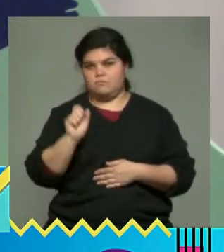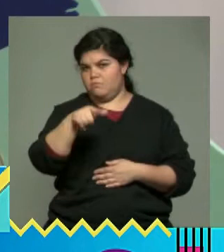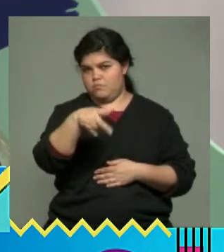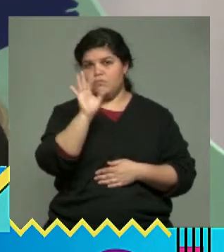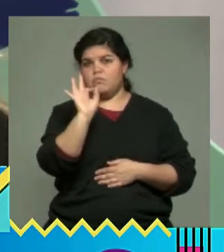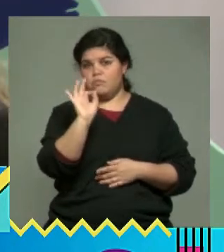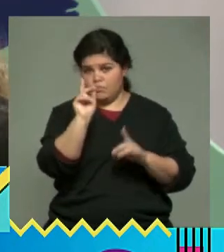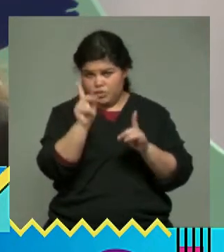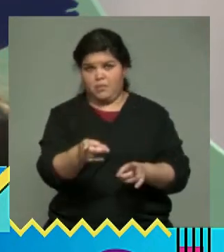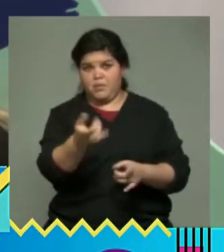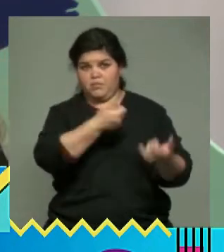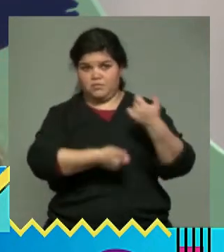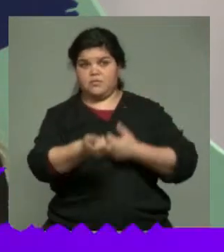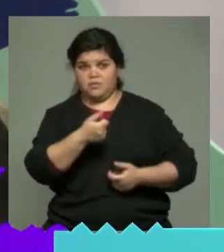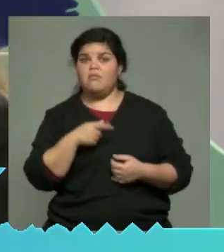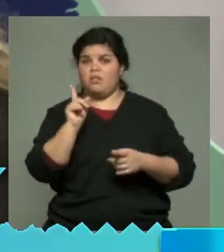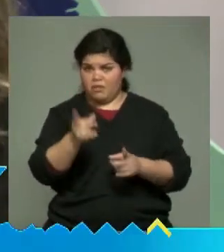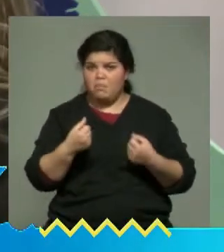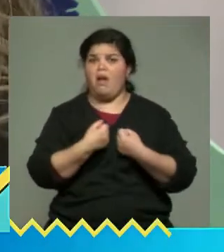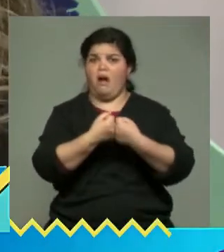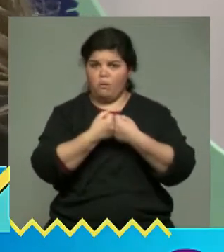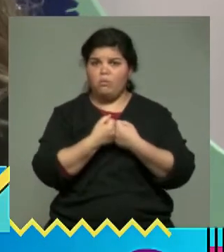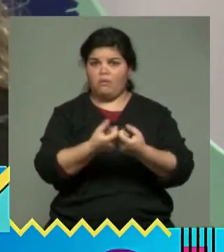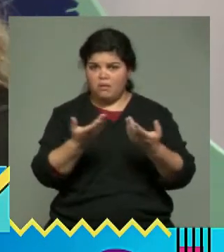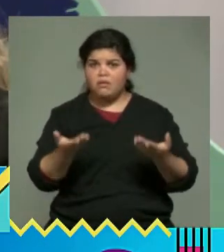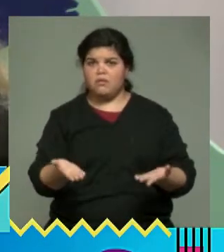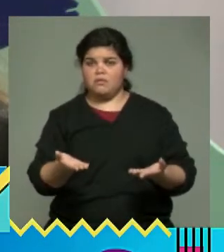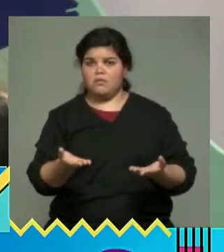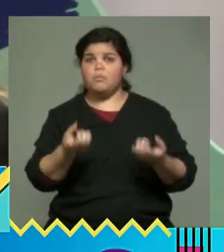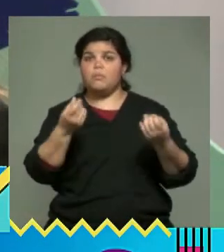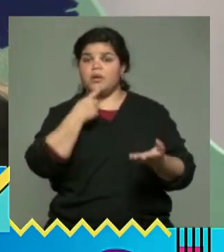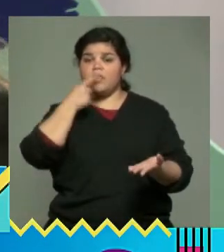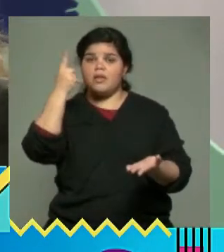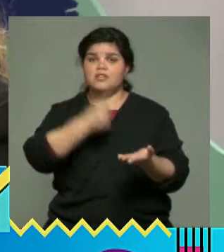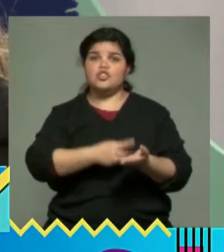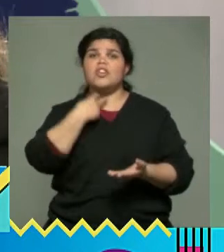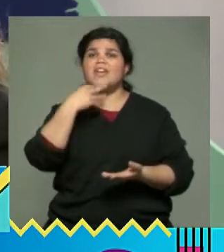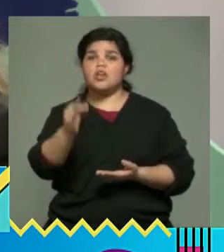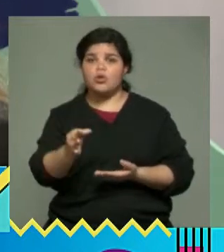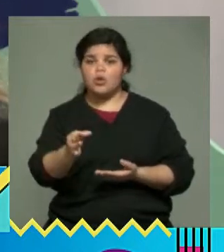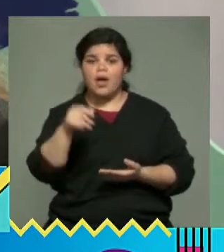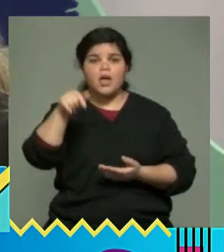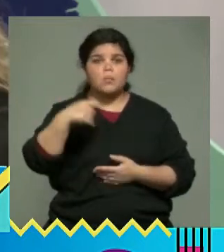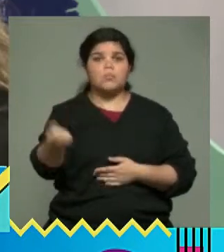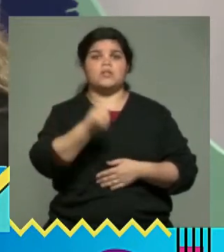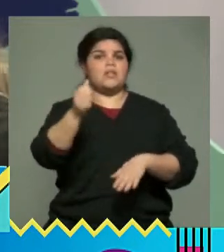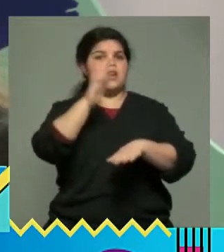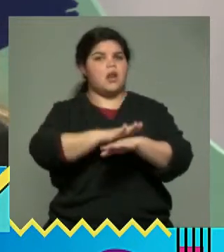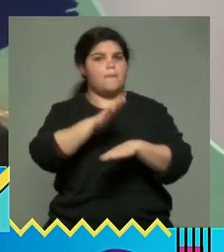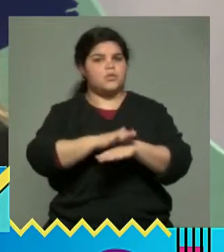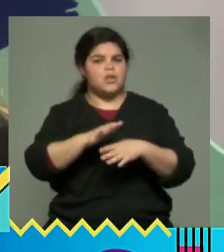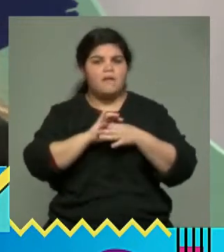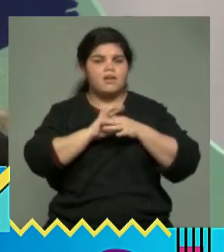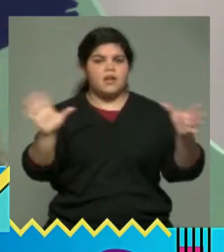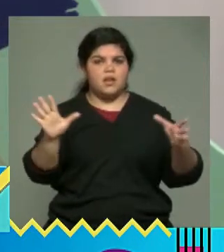dijiste. Y en eso también tenemos acuerdo. Porque la decisión de tener un hijo tiene que ser una decisión responsable, una decisión